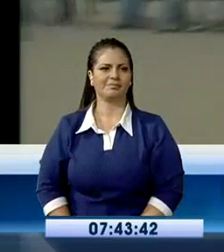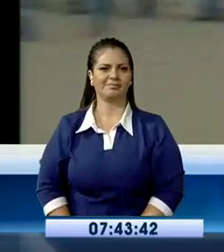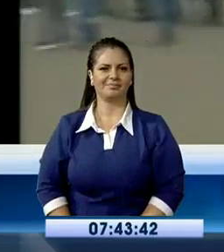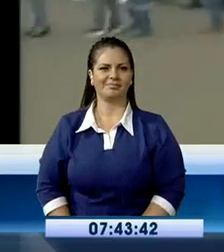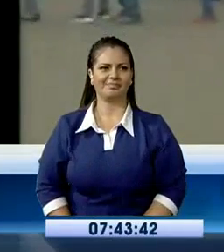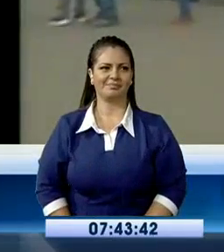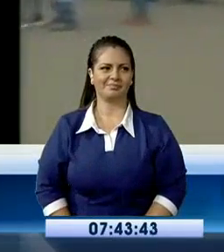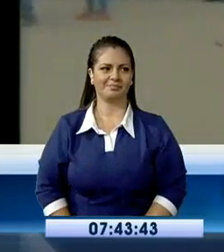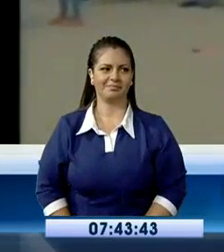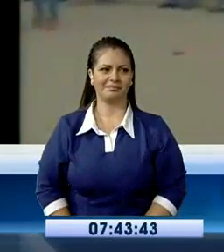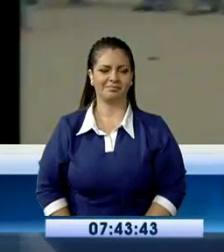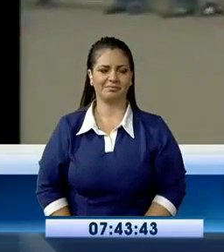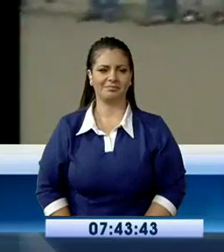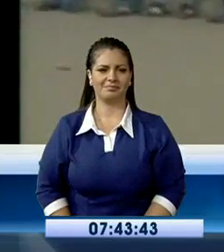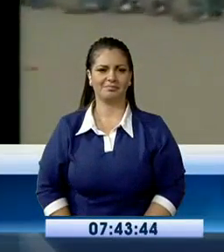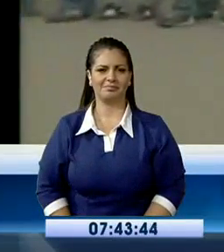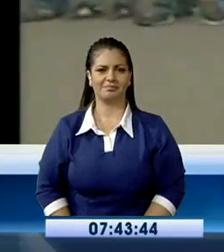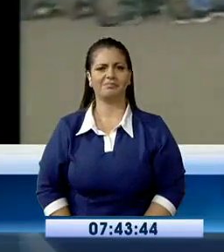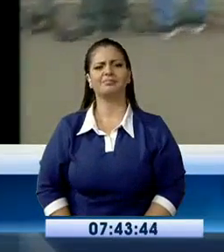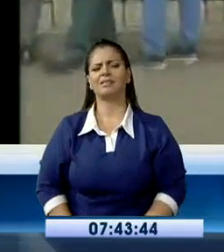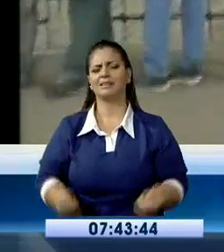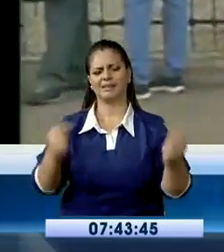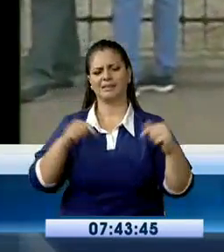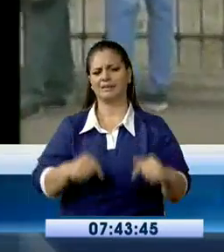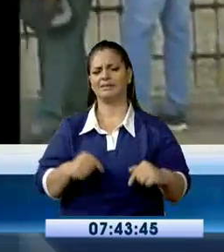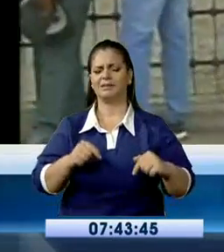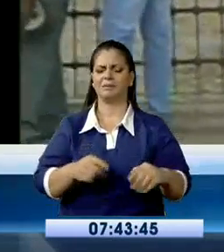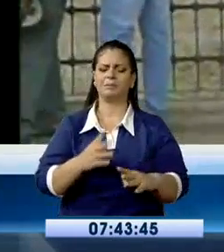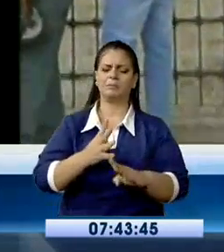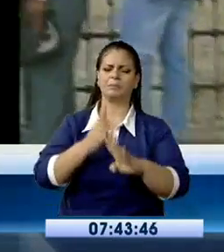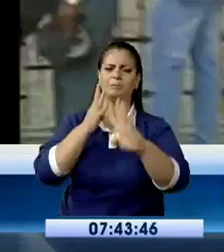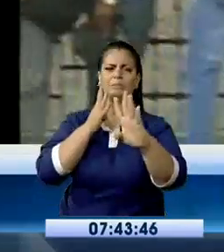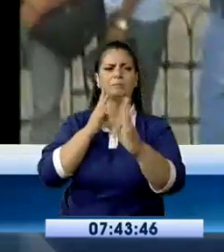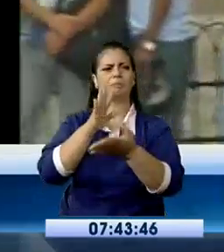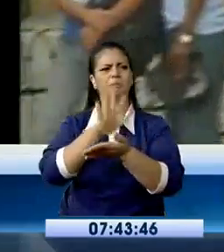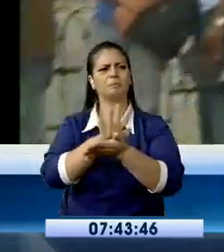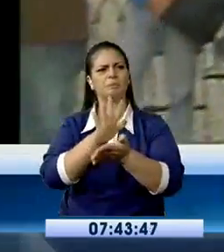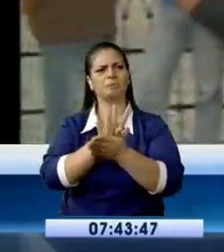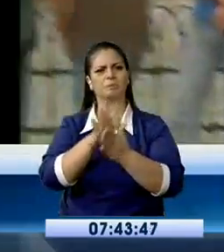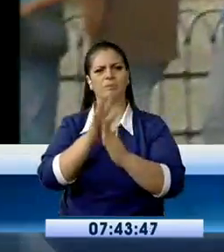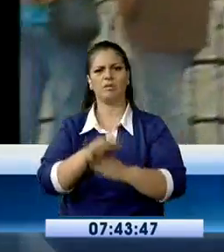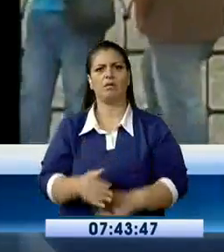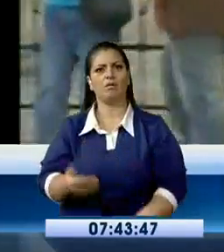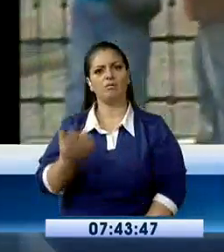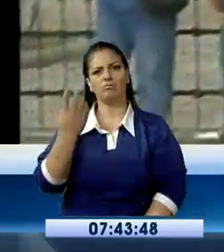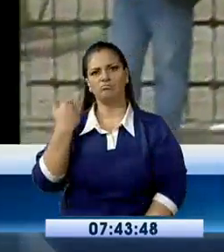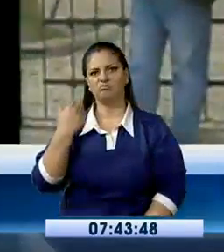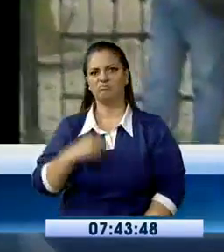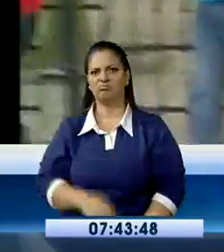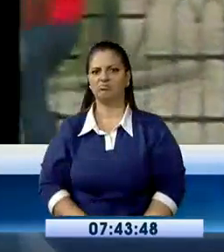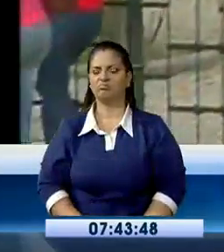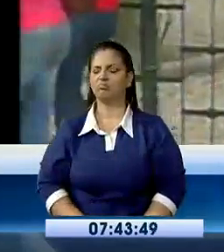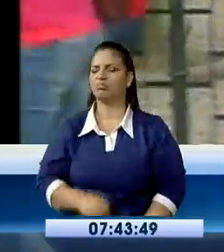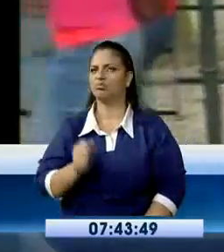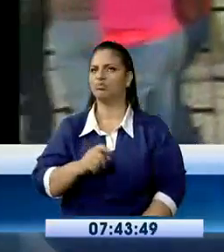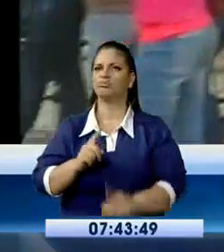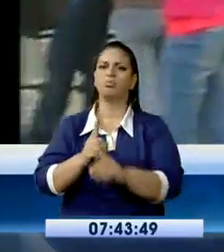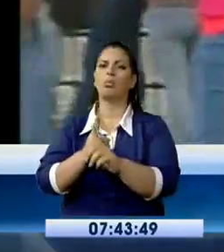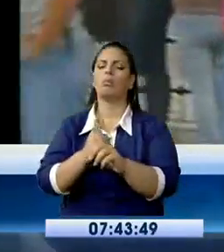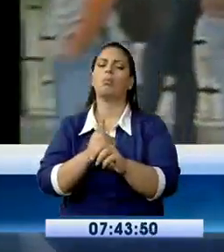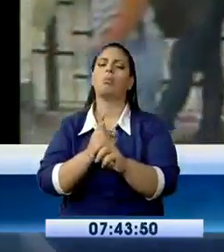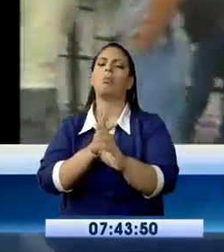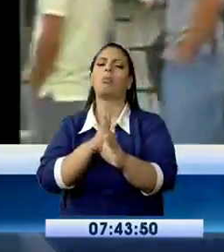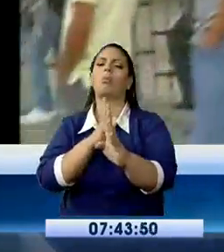las personas que nos damos aquí para tener más comodidad para subirnos y no atropellarnos. ¿Tiene que ver de pronto también que ya ahora permanece